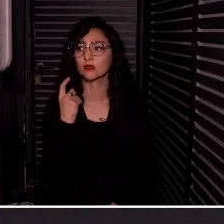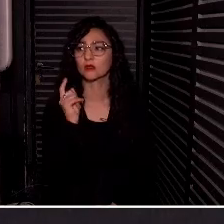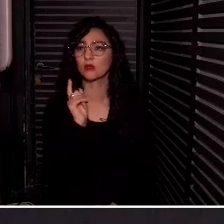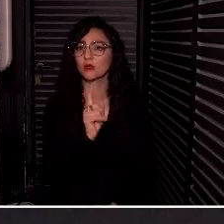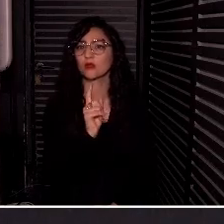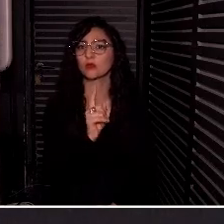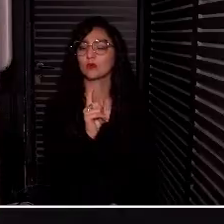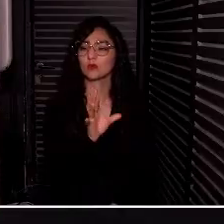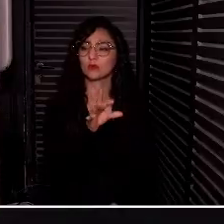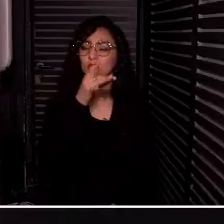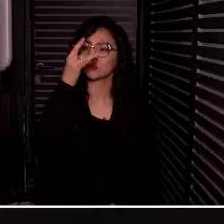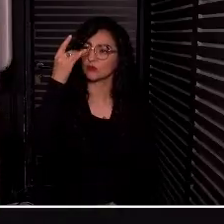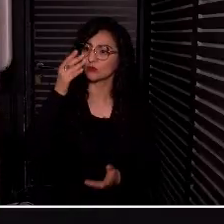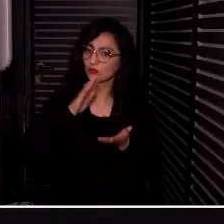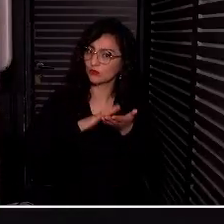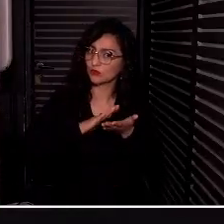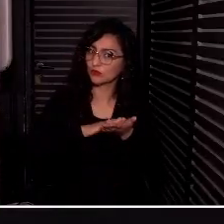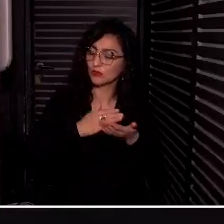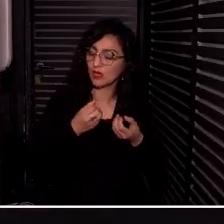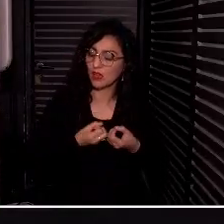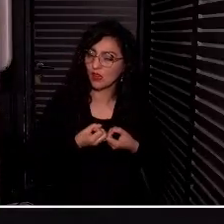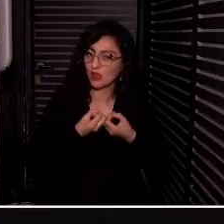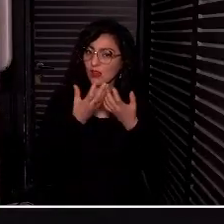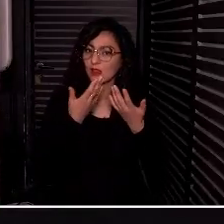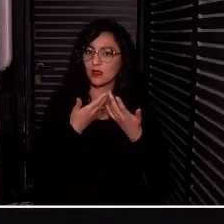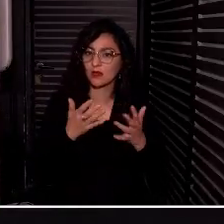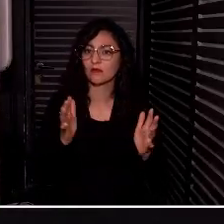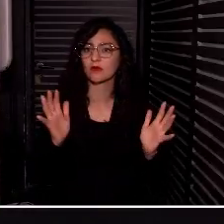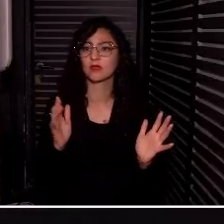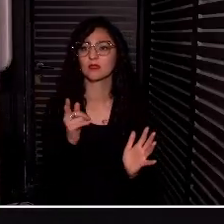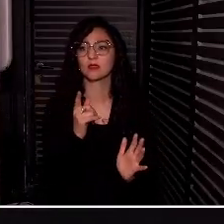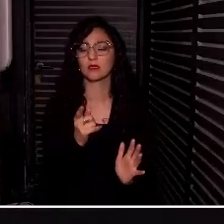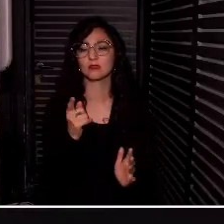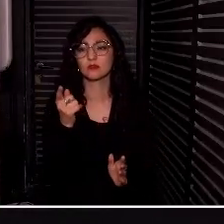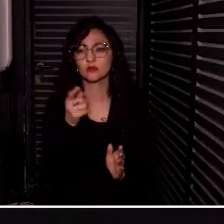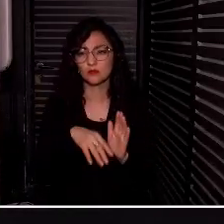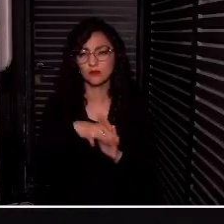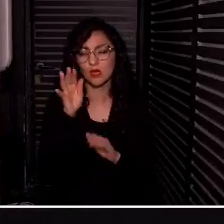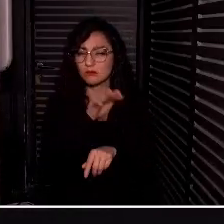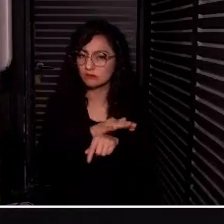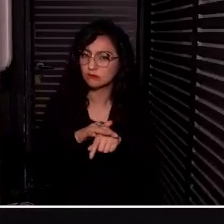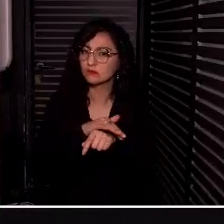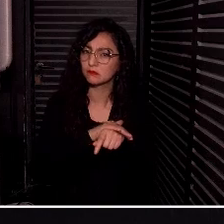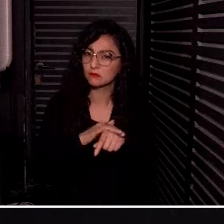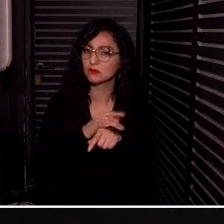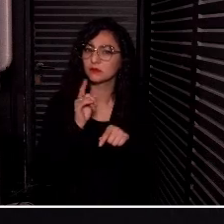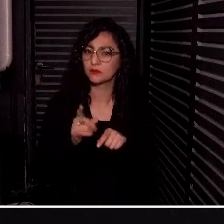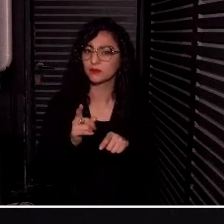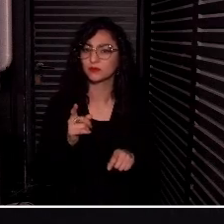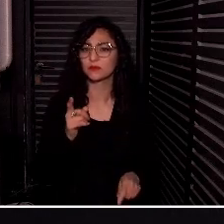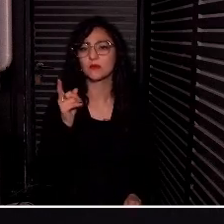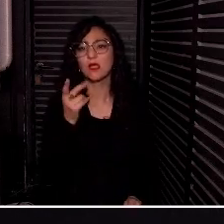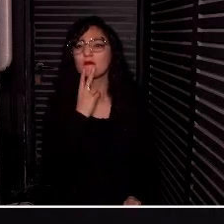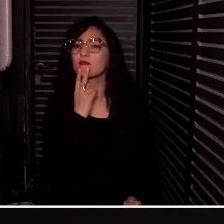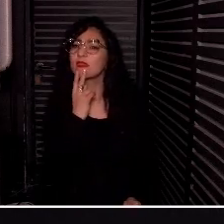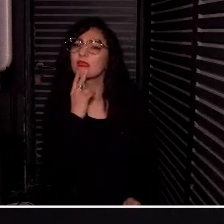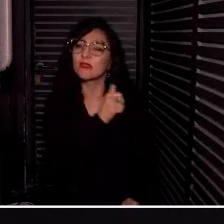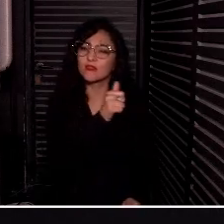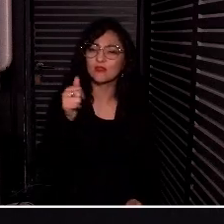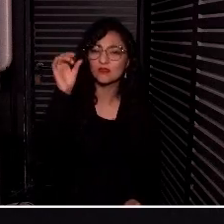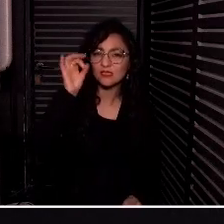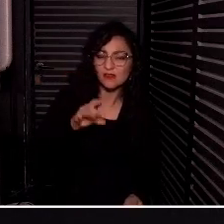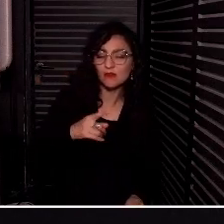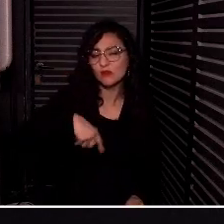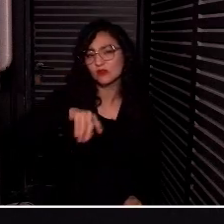grandes fundamentos de la libertad de expresión y yo creo que el que más persua de todo el mundo es que en la vida como todos saben tenemos que tomar